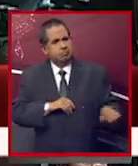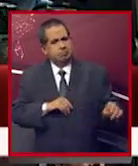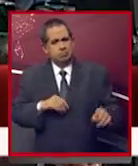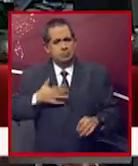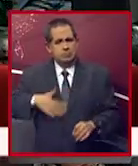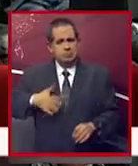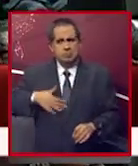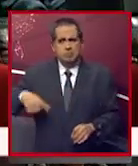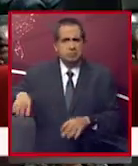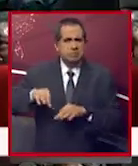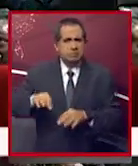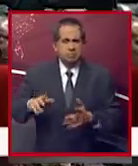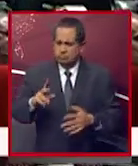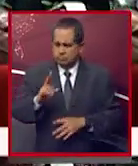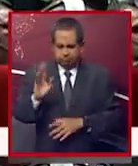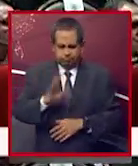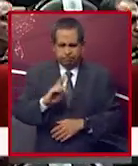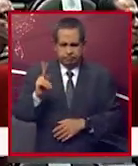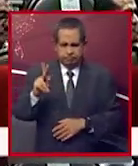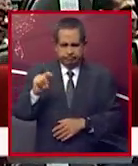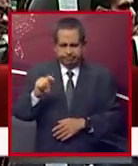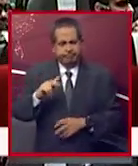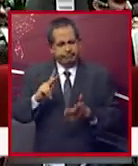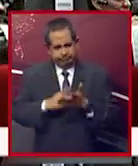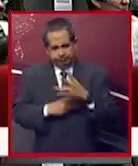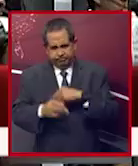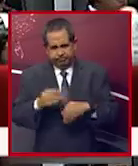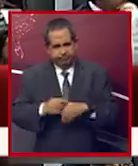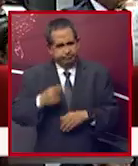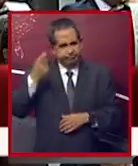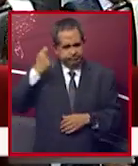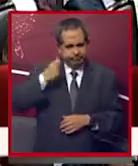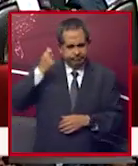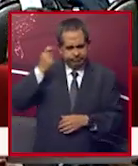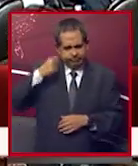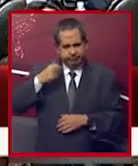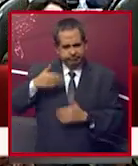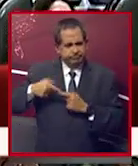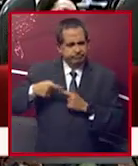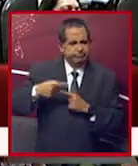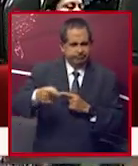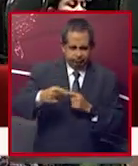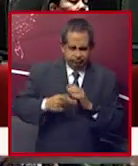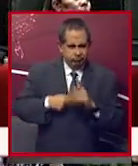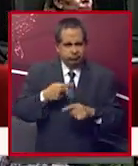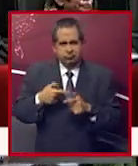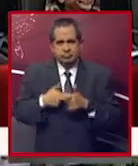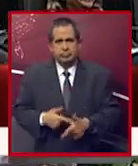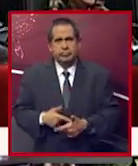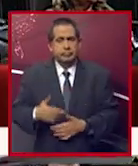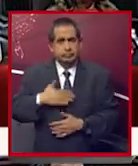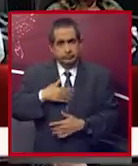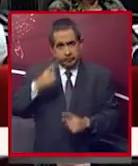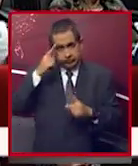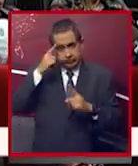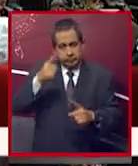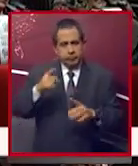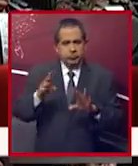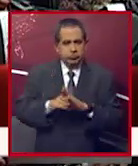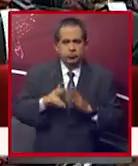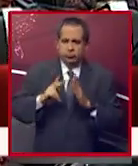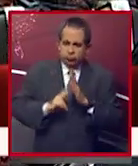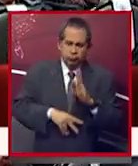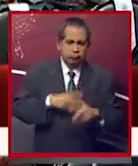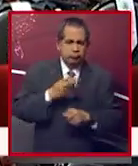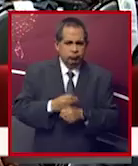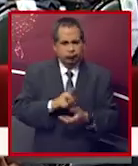trabajadores. El PT recuperará el esquema de pensiones solidarias y subsidiarias. Nuestra misión será recuperar